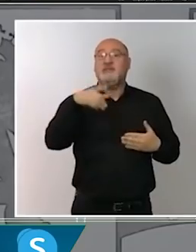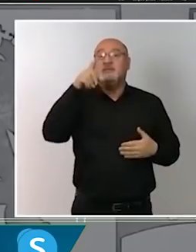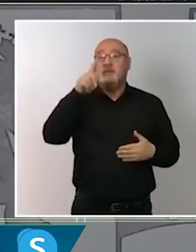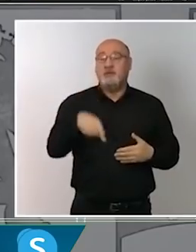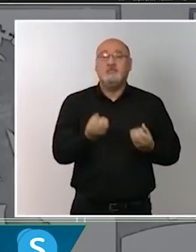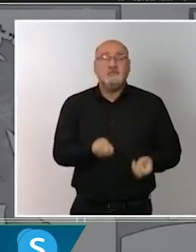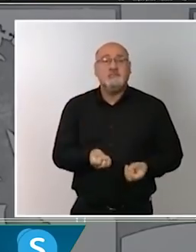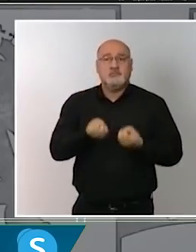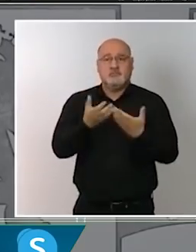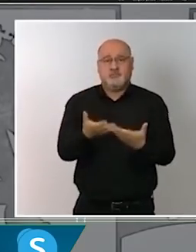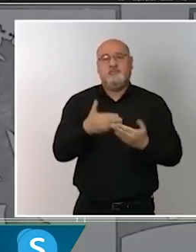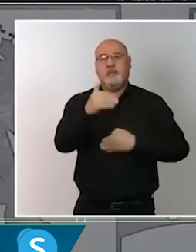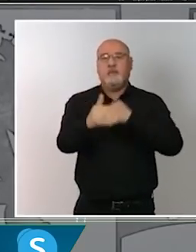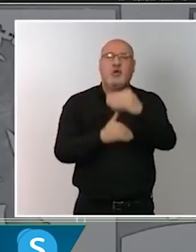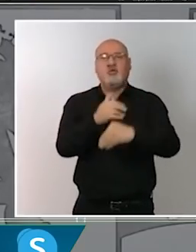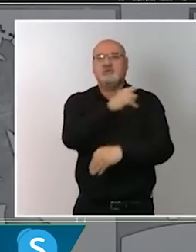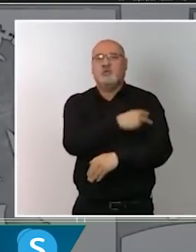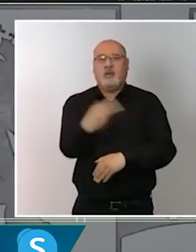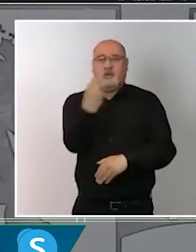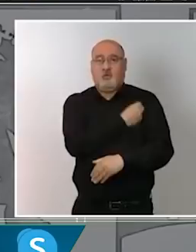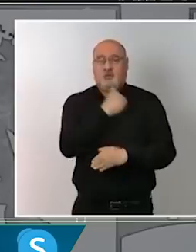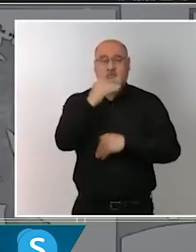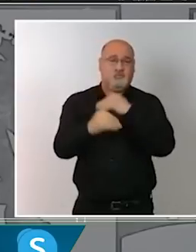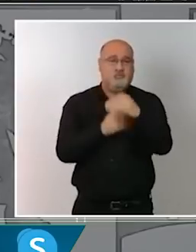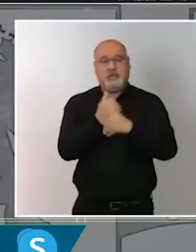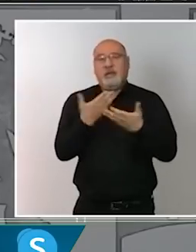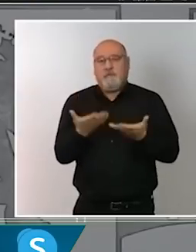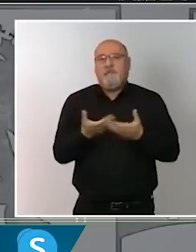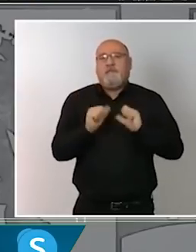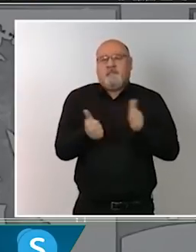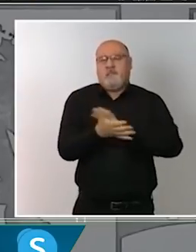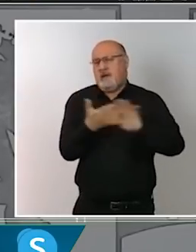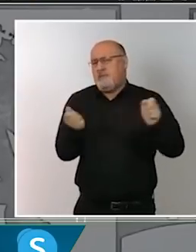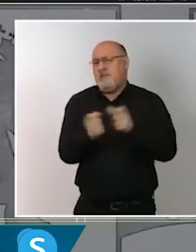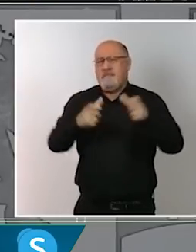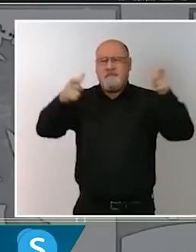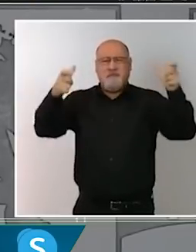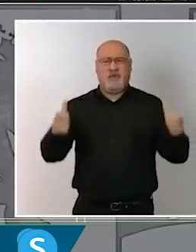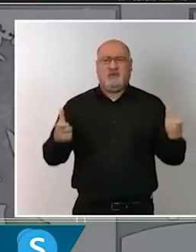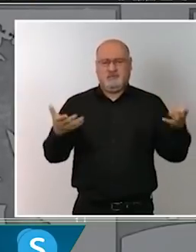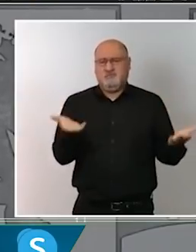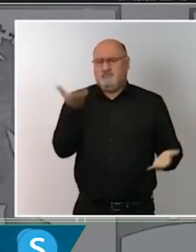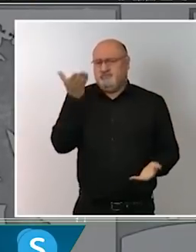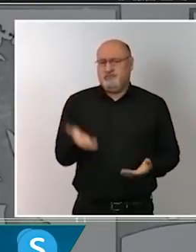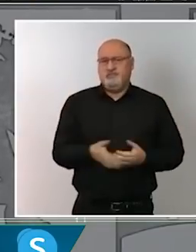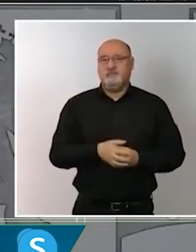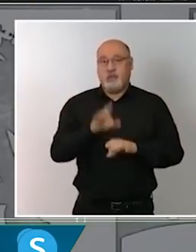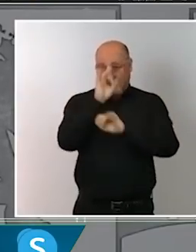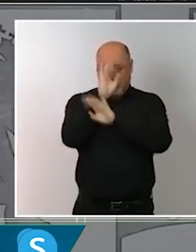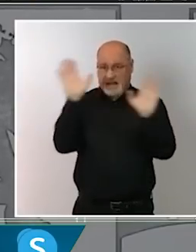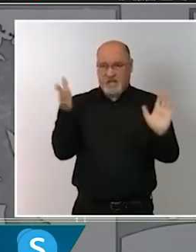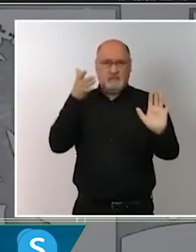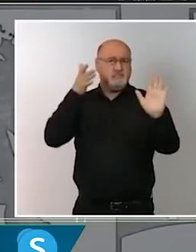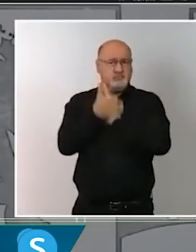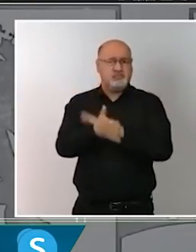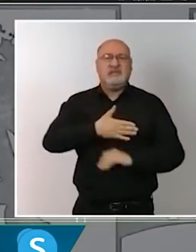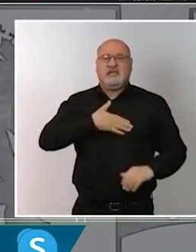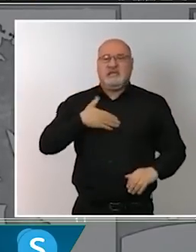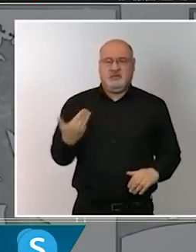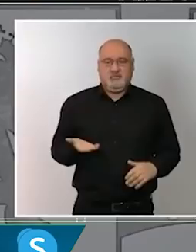peras al olmo, si es que tenemos a un presidente que nos mintió ya desde el principio con su tesis fake, su doctorado.